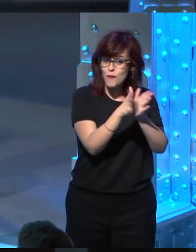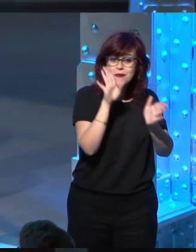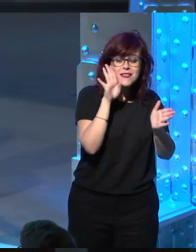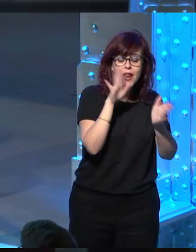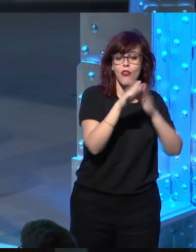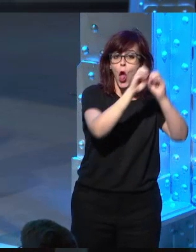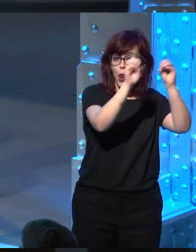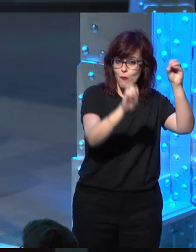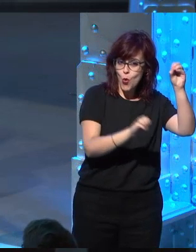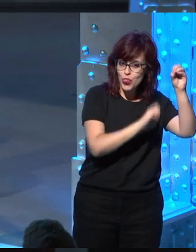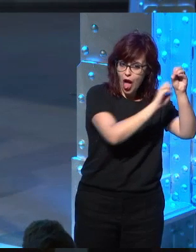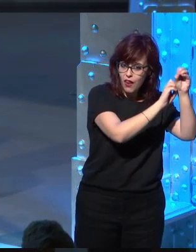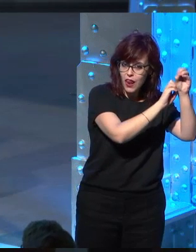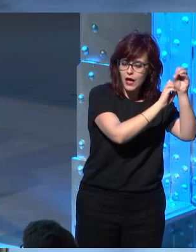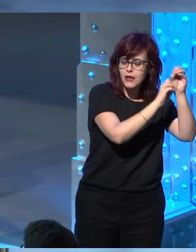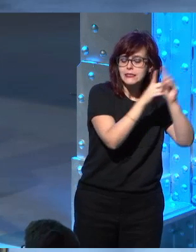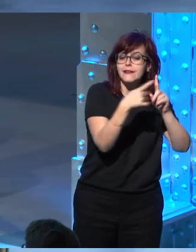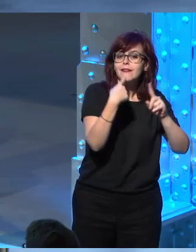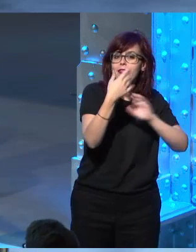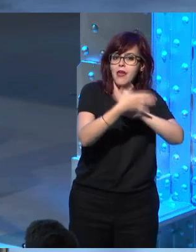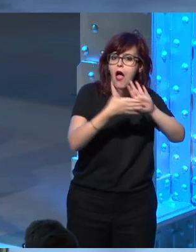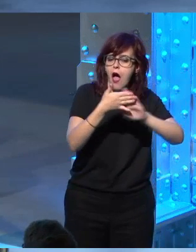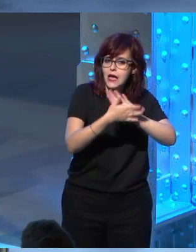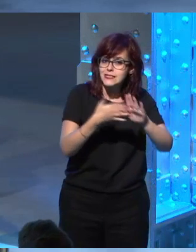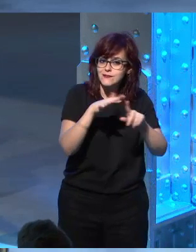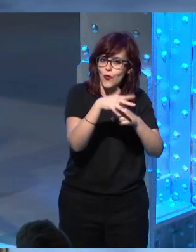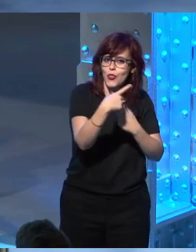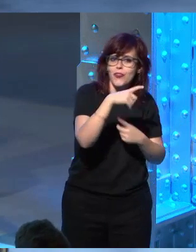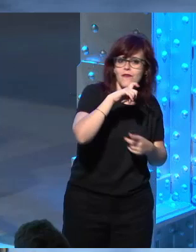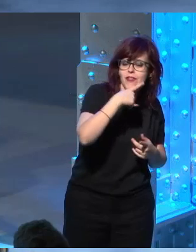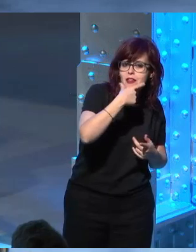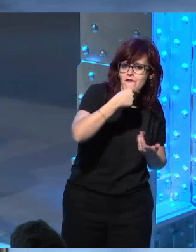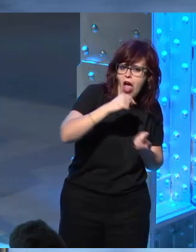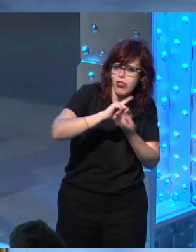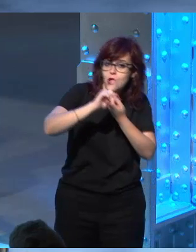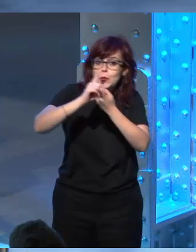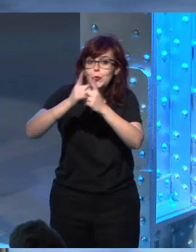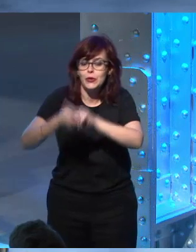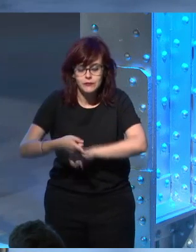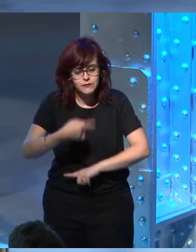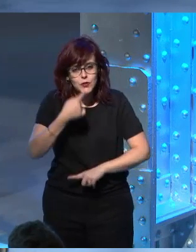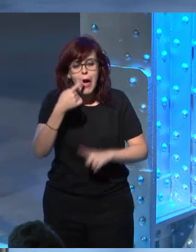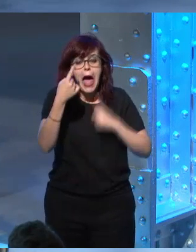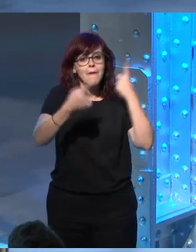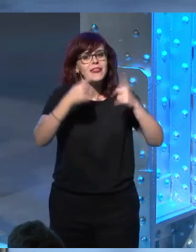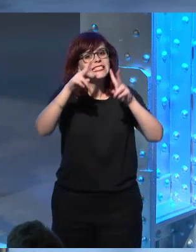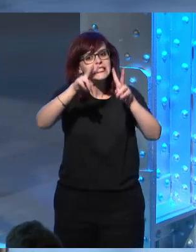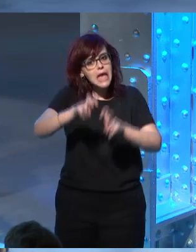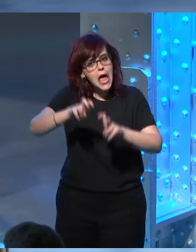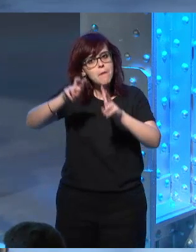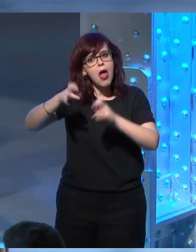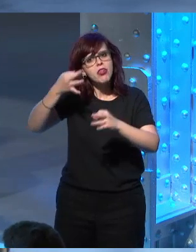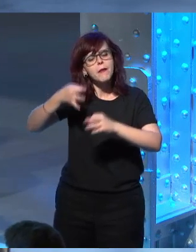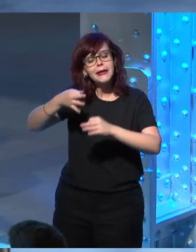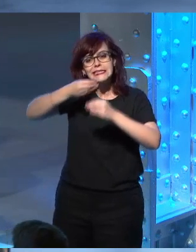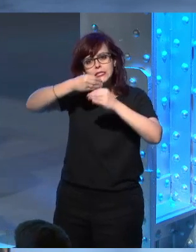del Orden Mundial la complejidad de hacer fácil lo difícil y cómo a veces para explicar algunos temas hay que remontarse en el